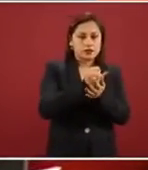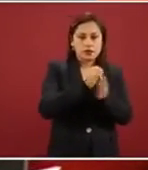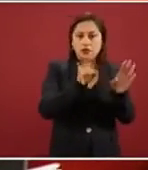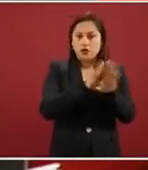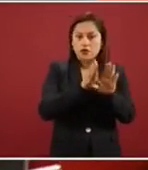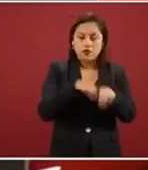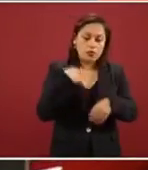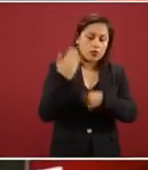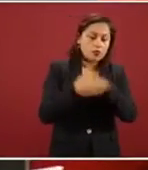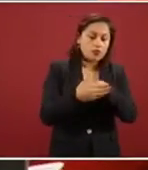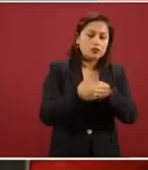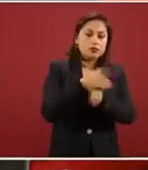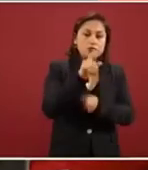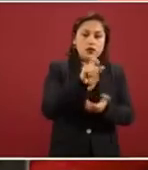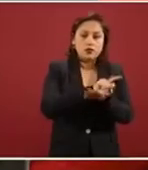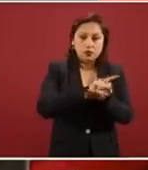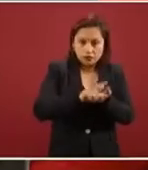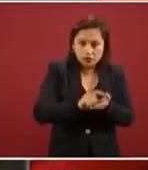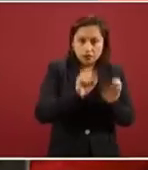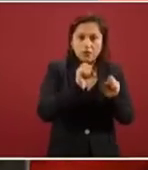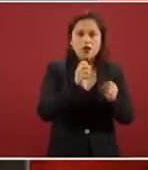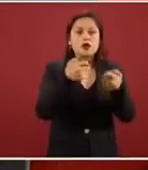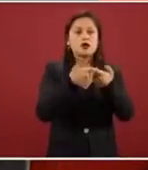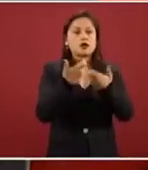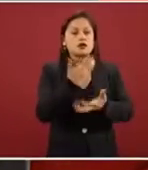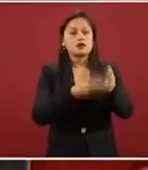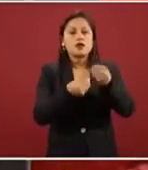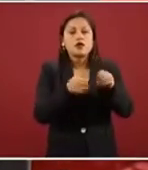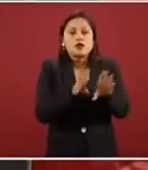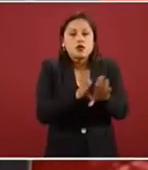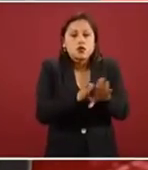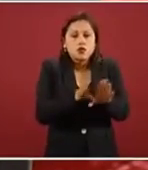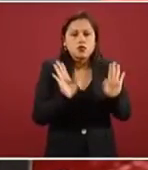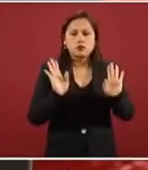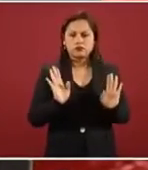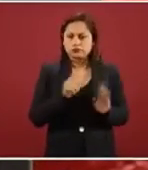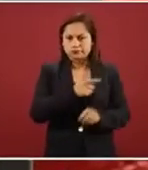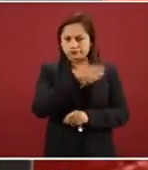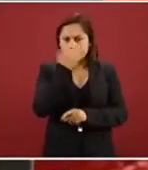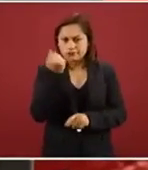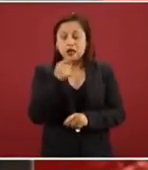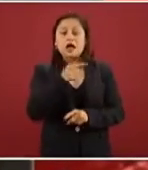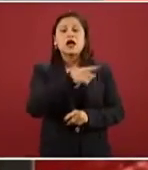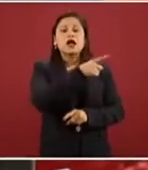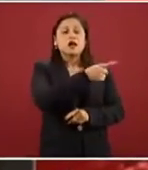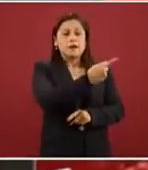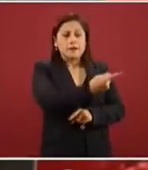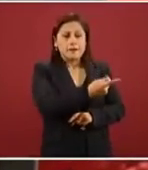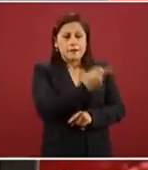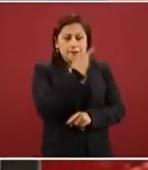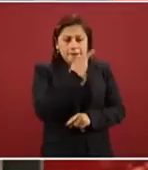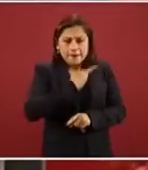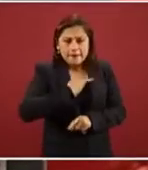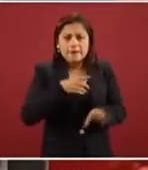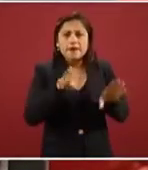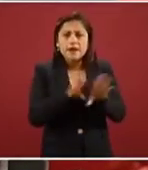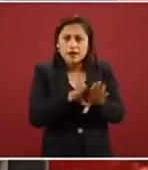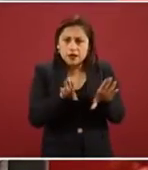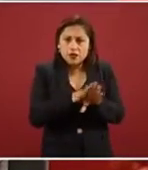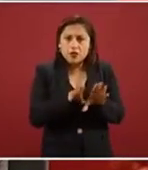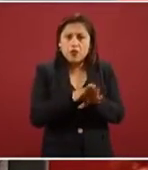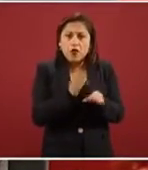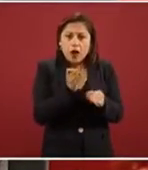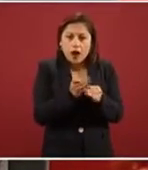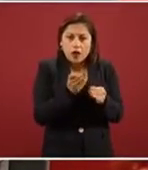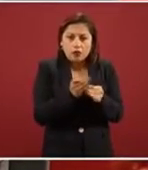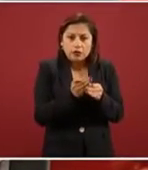agua limpia y la economía. ¿Podría nombrar usted qué acciones para la remediación y no repetición del desastre se tomarán